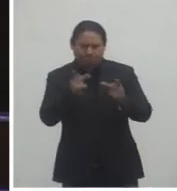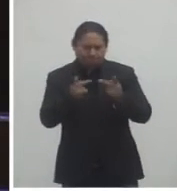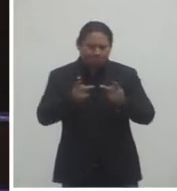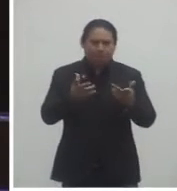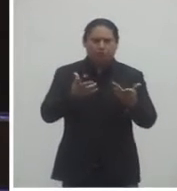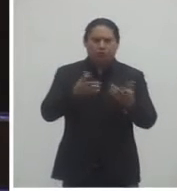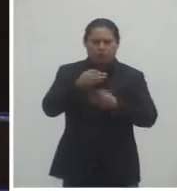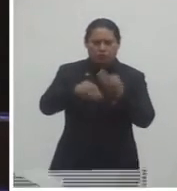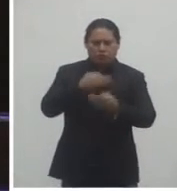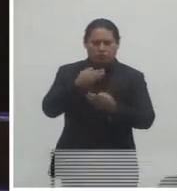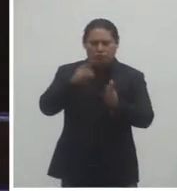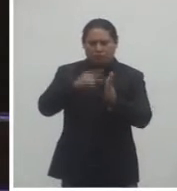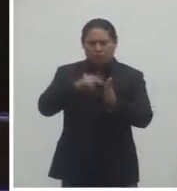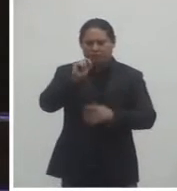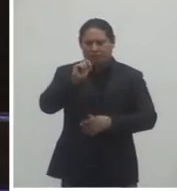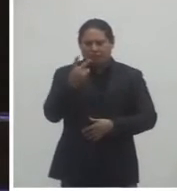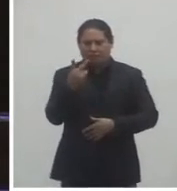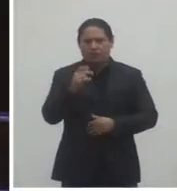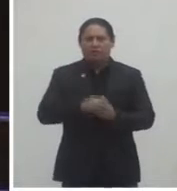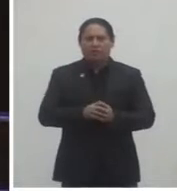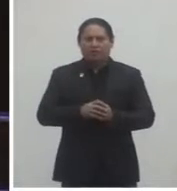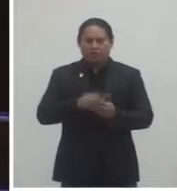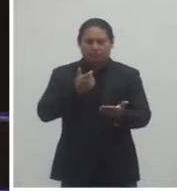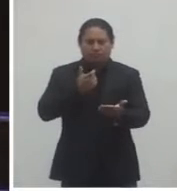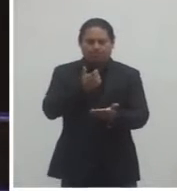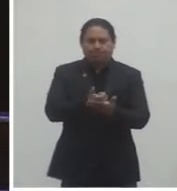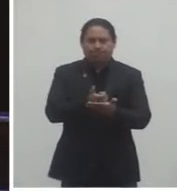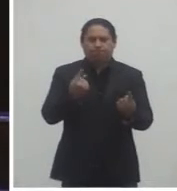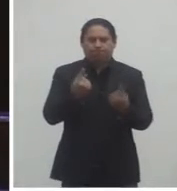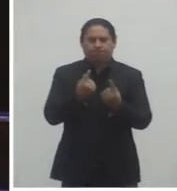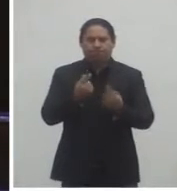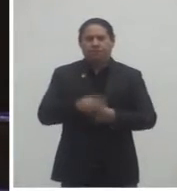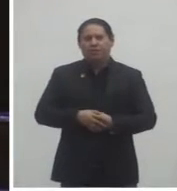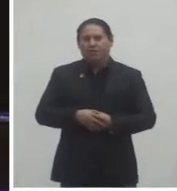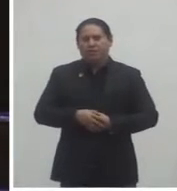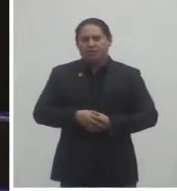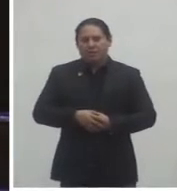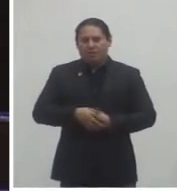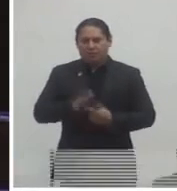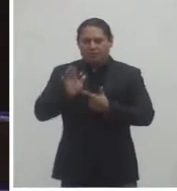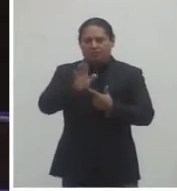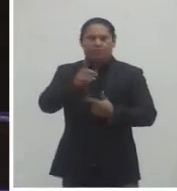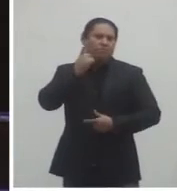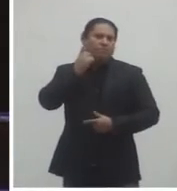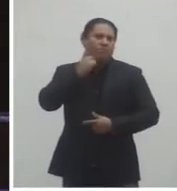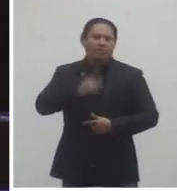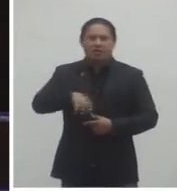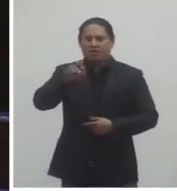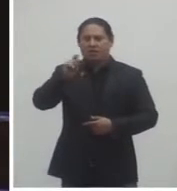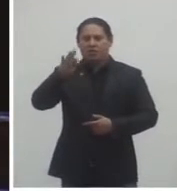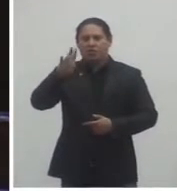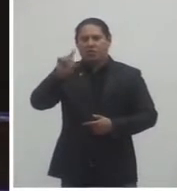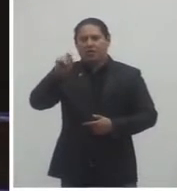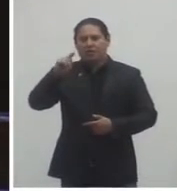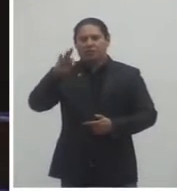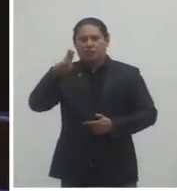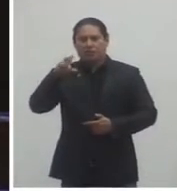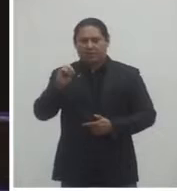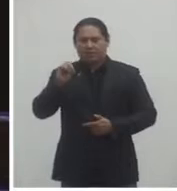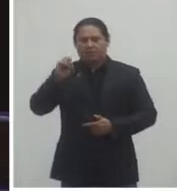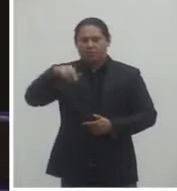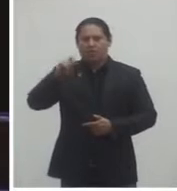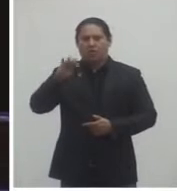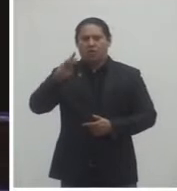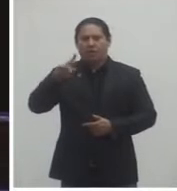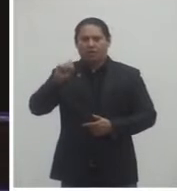fiscal 2022 la partida presupuestal, presentado por los diputados Raúl Eduardo Bonifaz Moedano